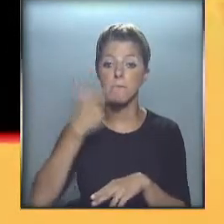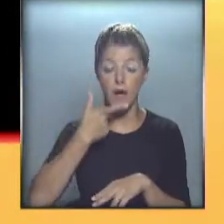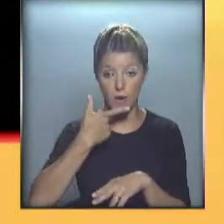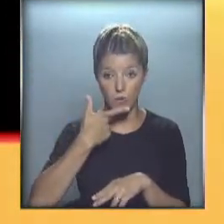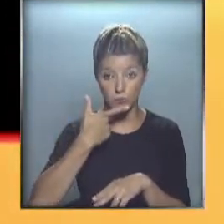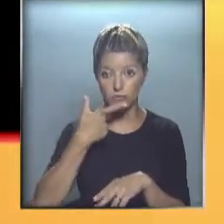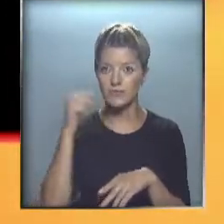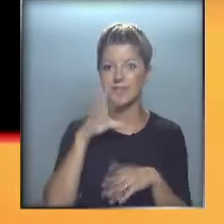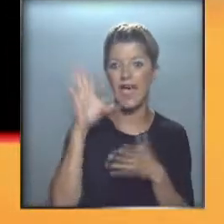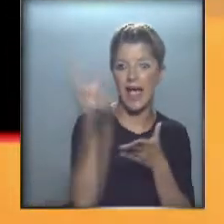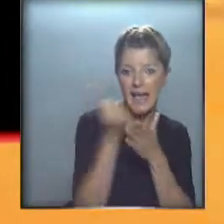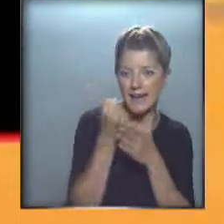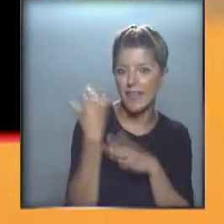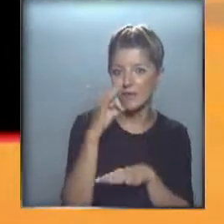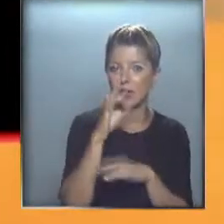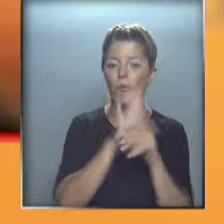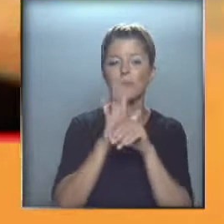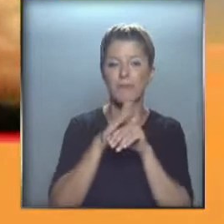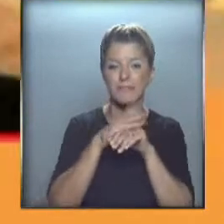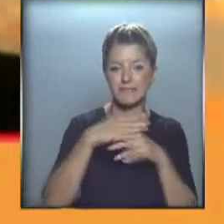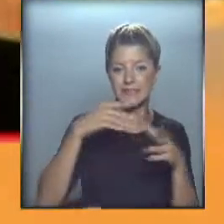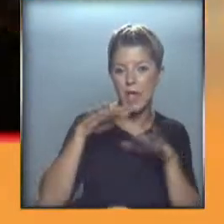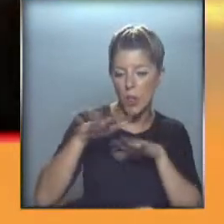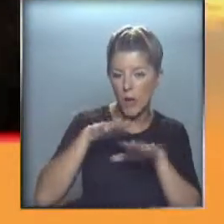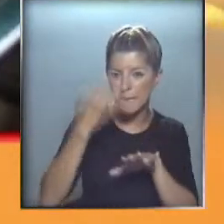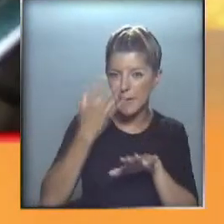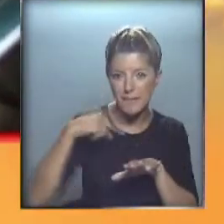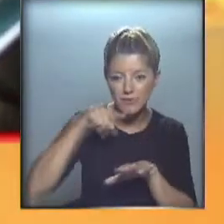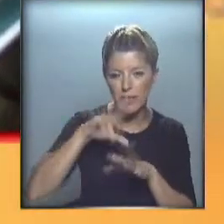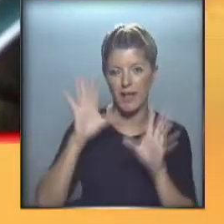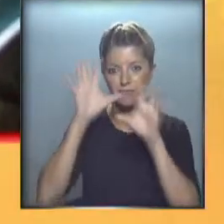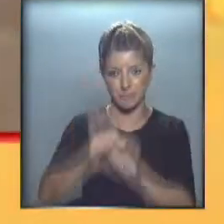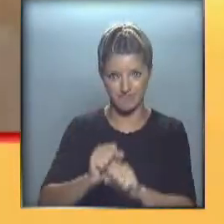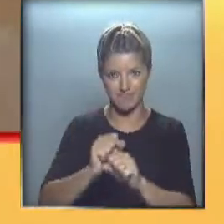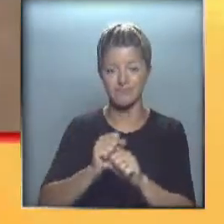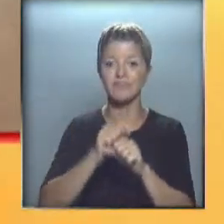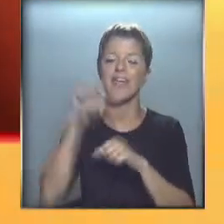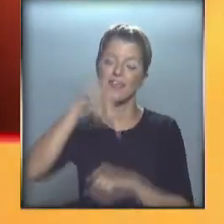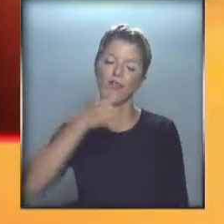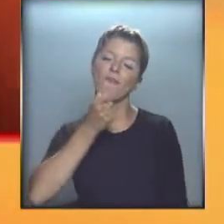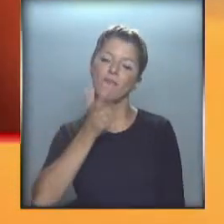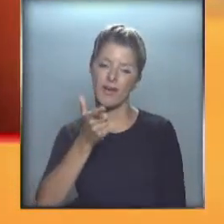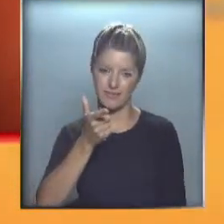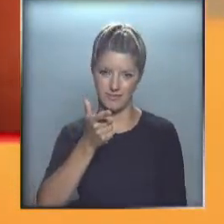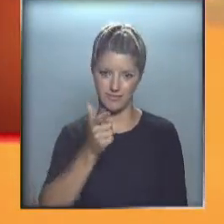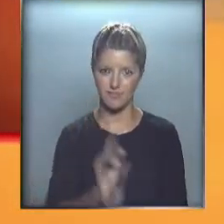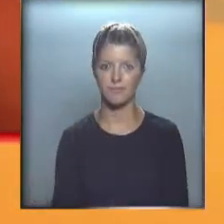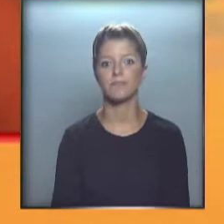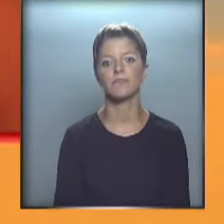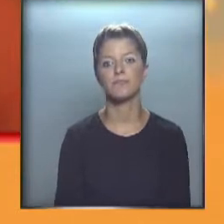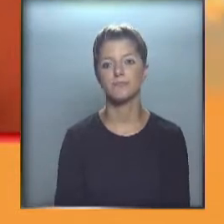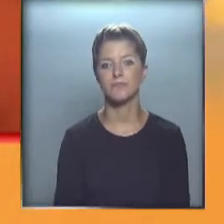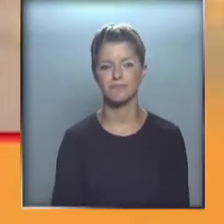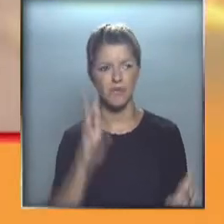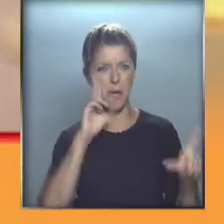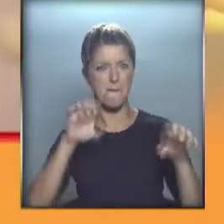ratón. Y la idea es que ponerle trampas y que el ratón no pueda salir. Ok. Lo que tienen estos es que son sencillos y fáciles. Qué cacho de panes.